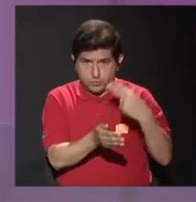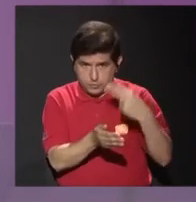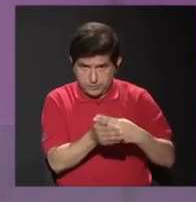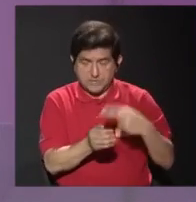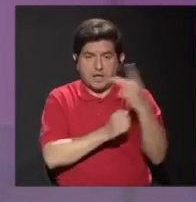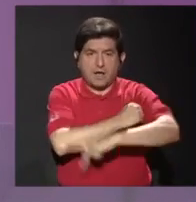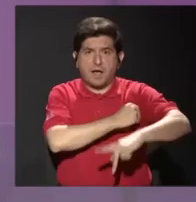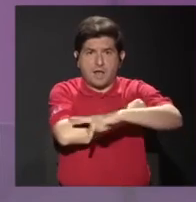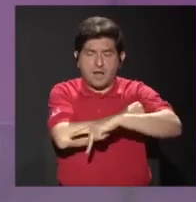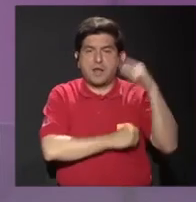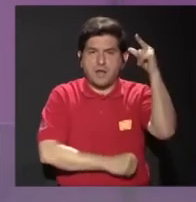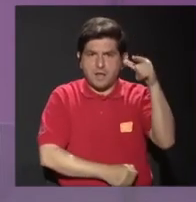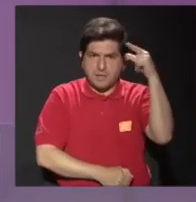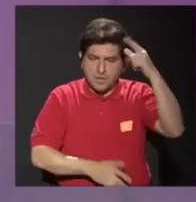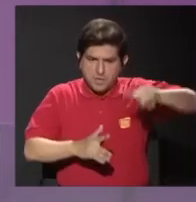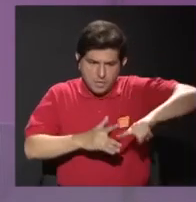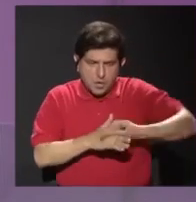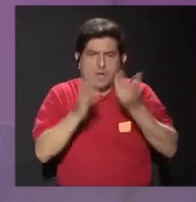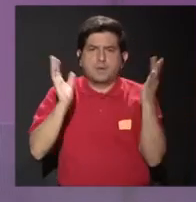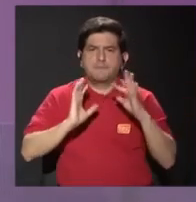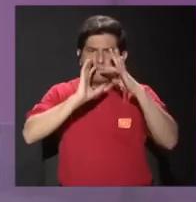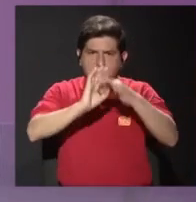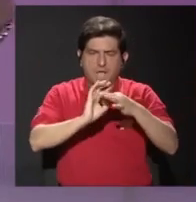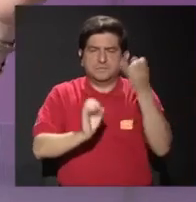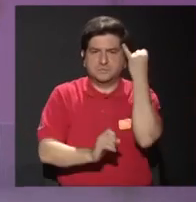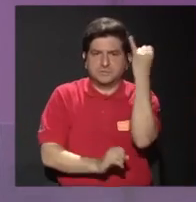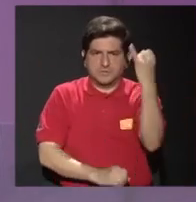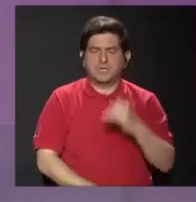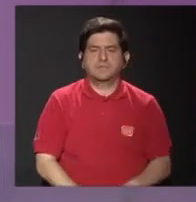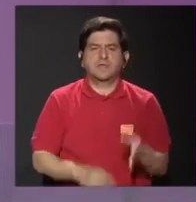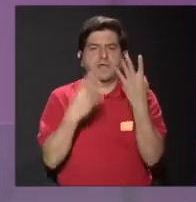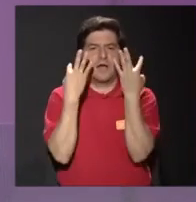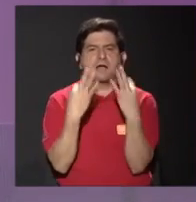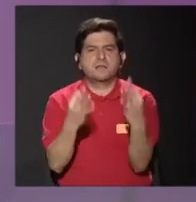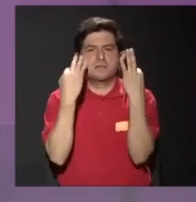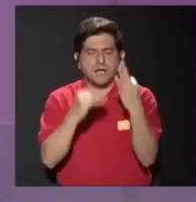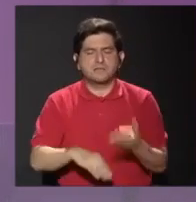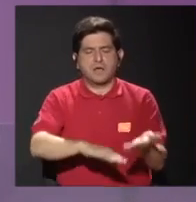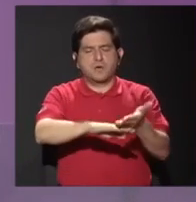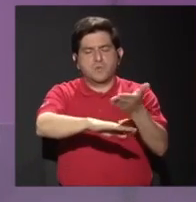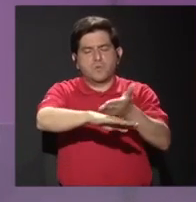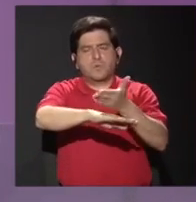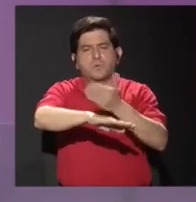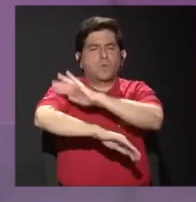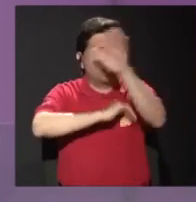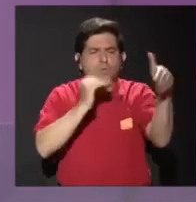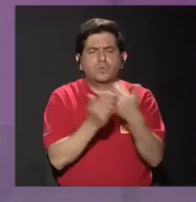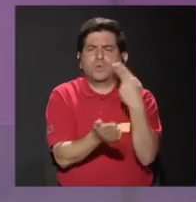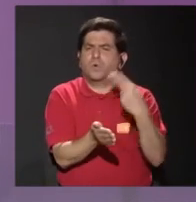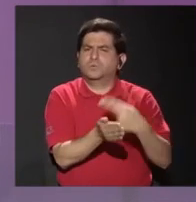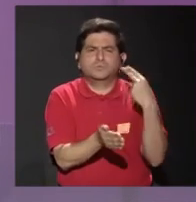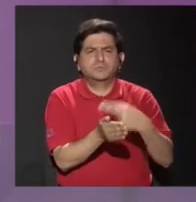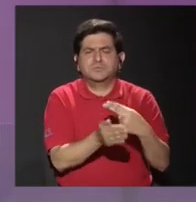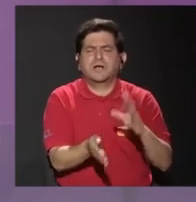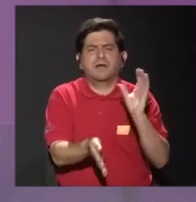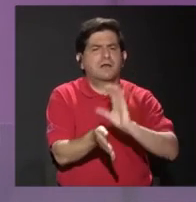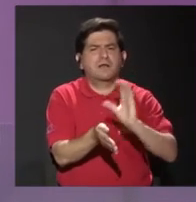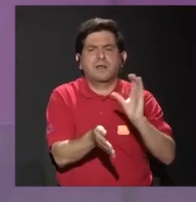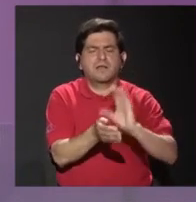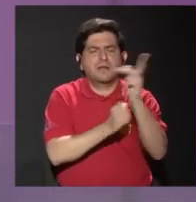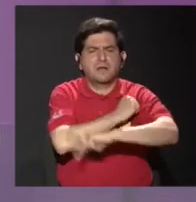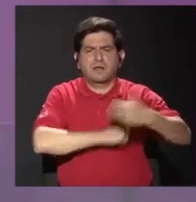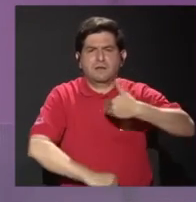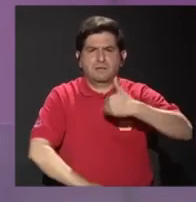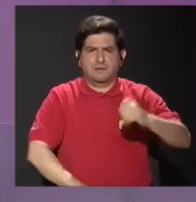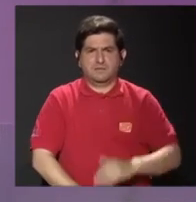del país por supuesto se empiecen a unir y esa es la idea ir haciéndolo escalonadamente con todos los hospitales y clínicas del